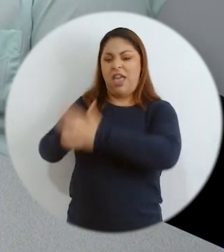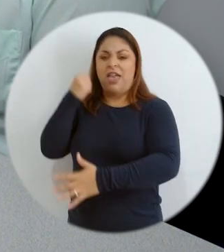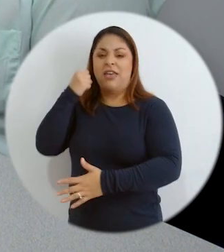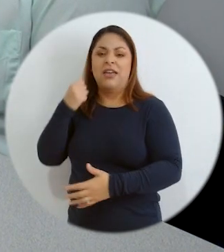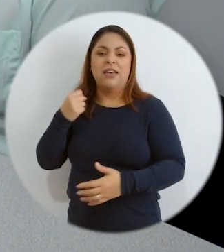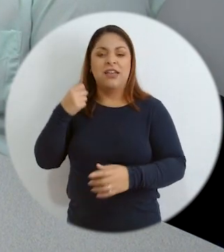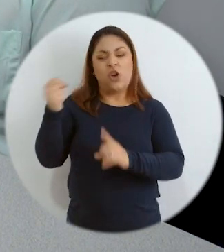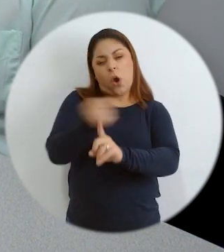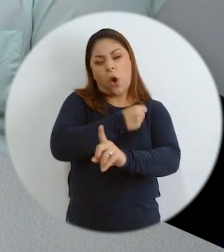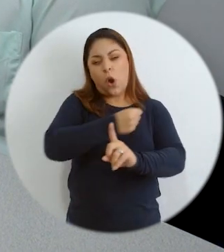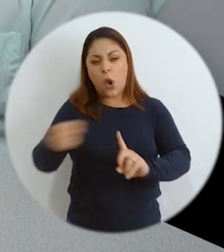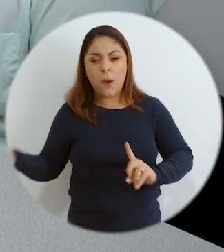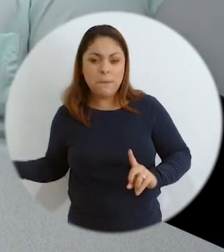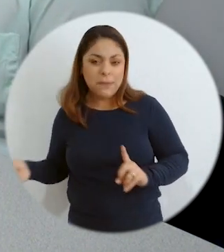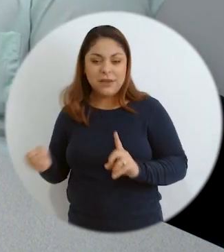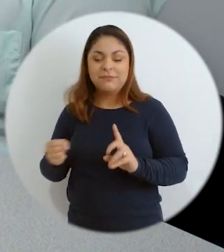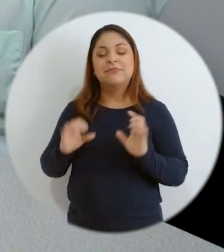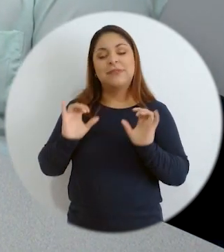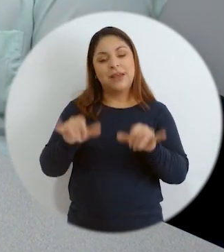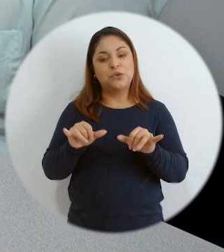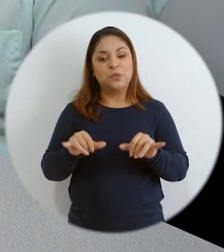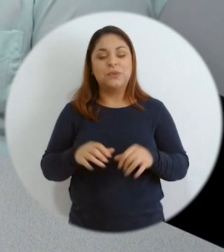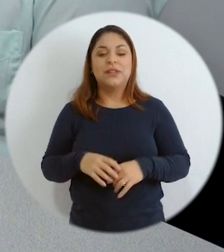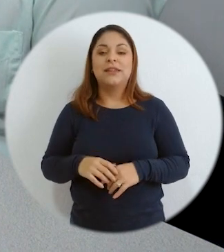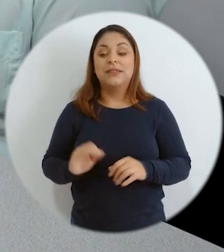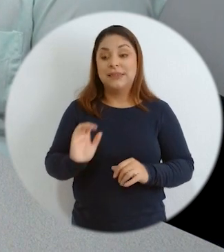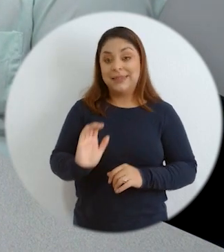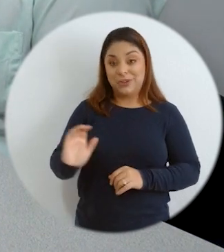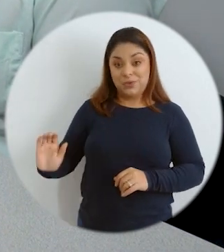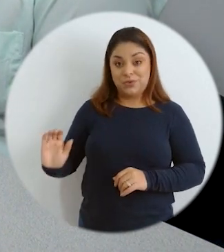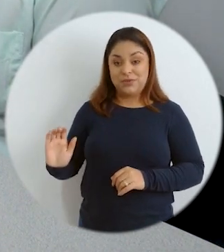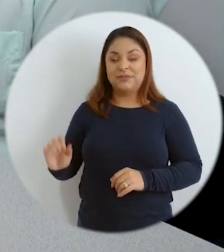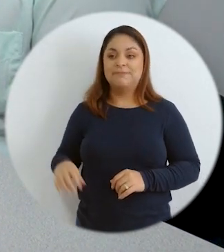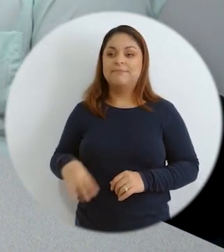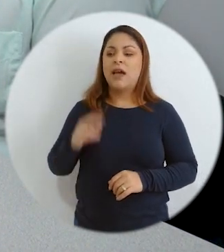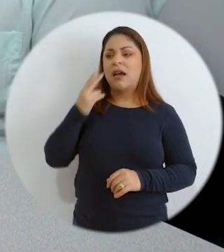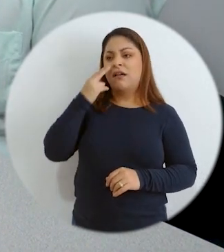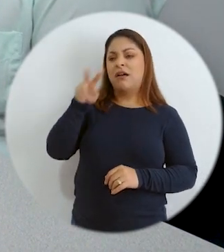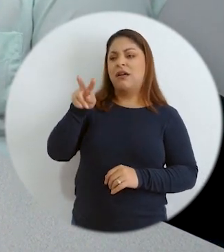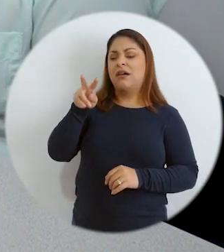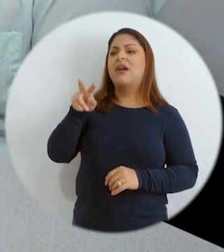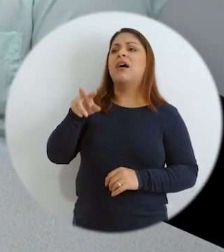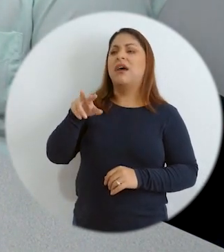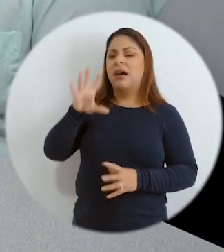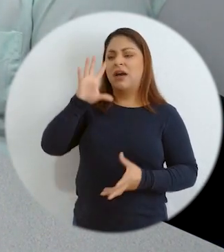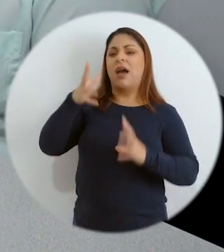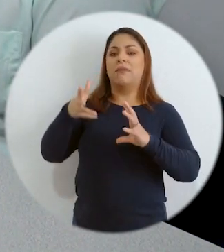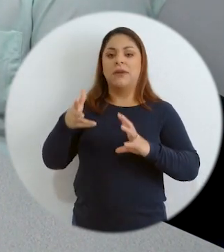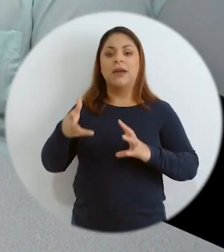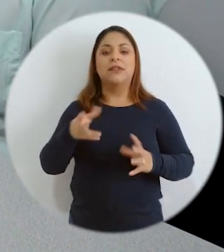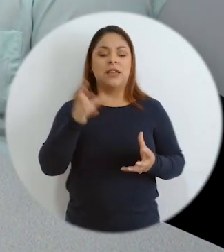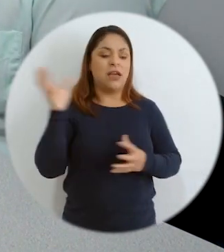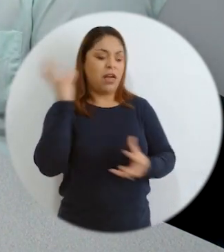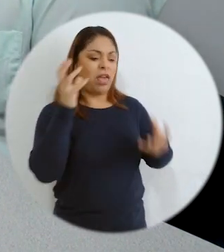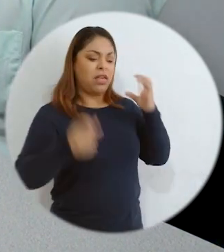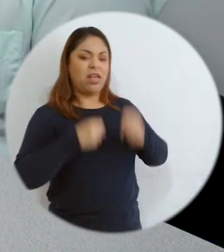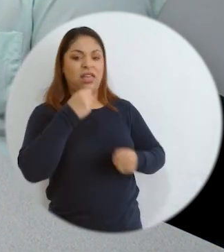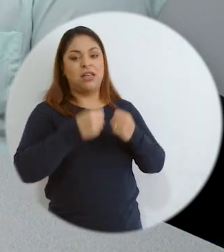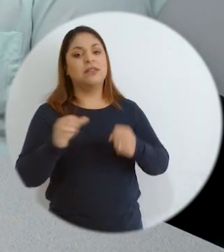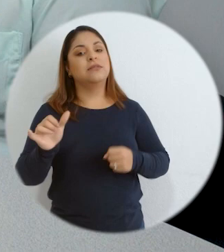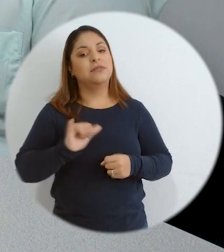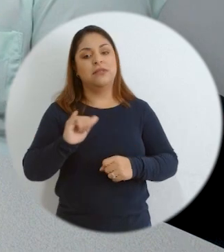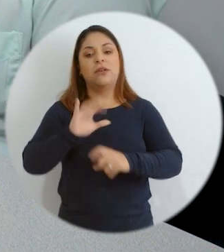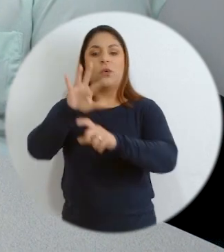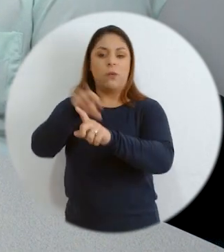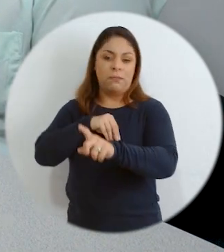al muñeco, lo patea, lo tira, ¿verdad?, le da golpes, etc. La mayoría del comportamiento cambia y los niños